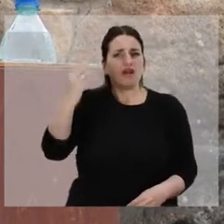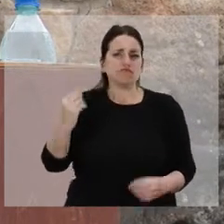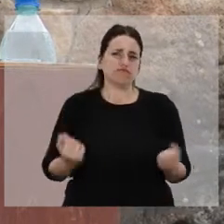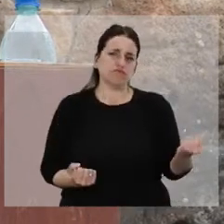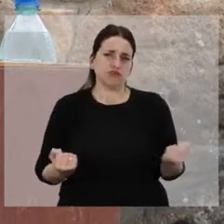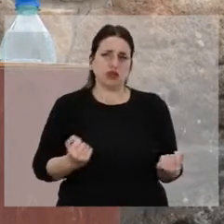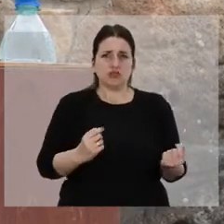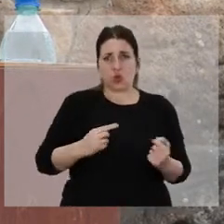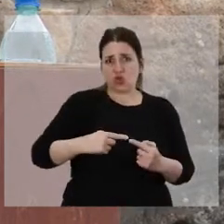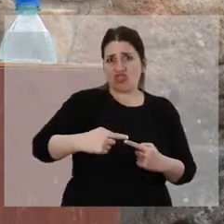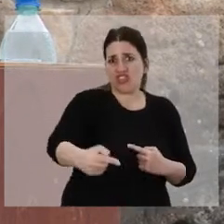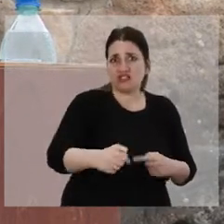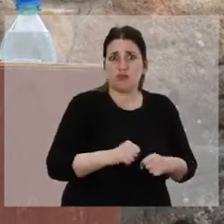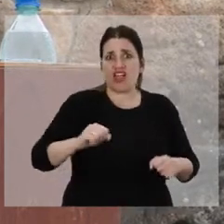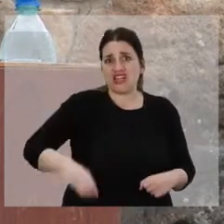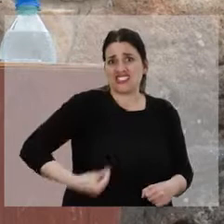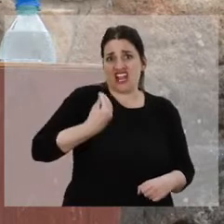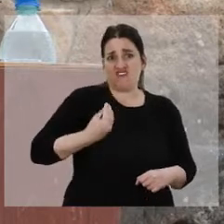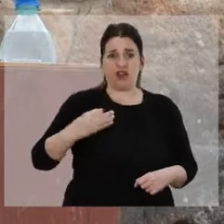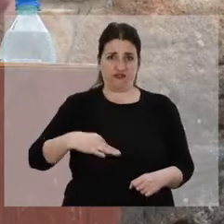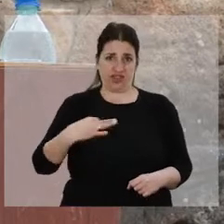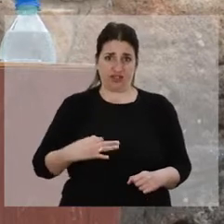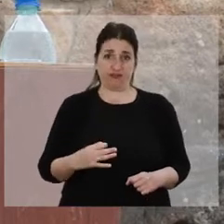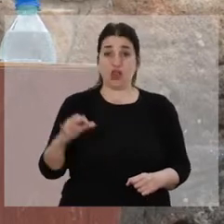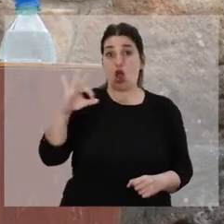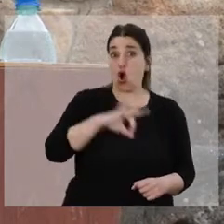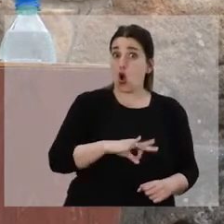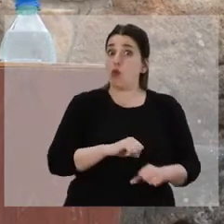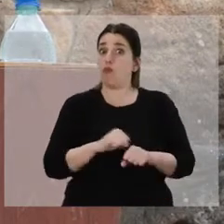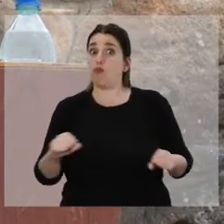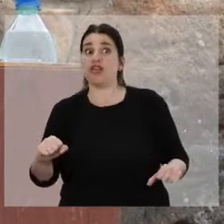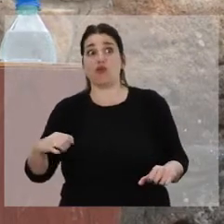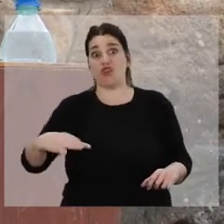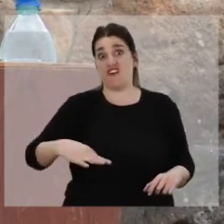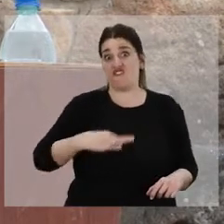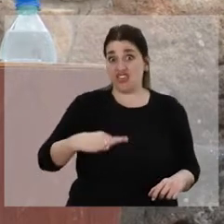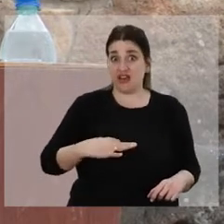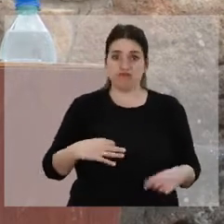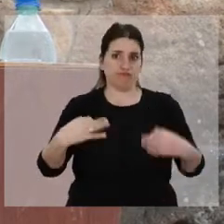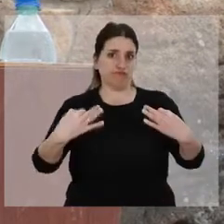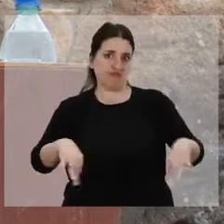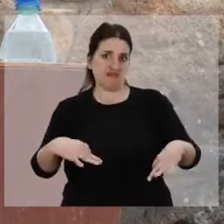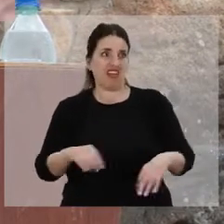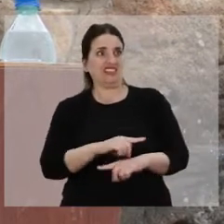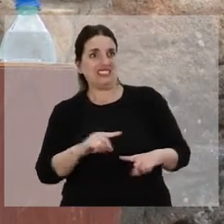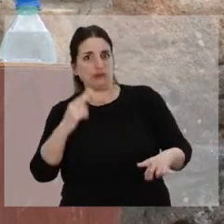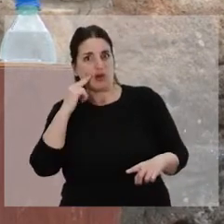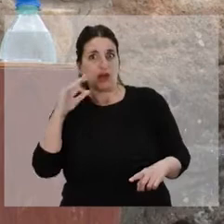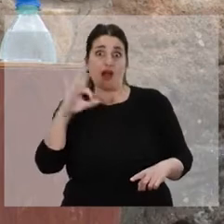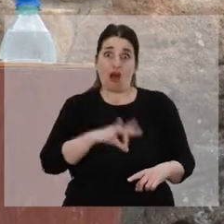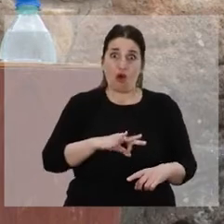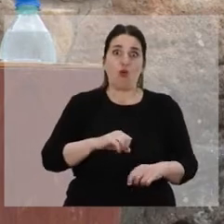ambulancia es la distancia entre la vida y la muerte. O la distancia entre una vida normal y la secuela.